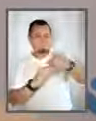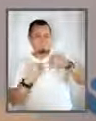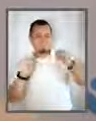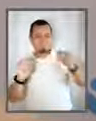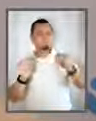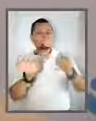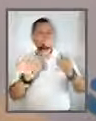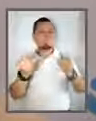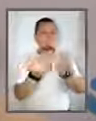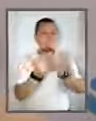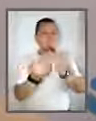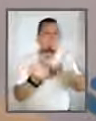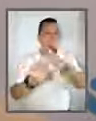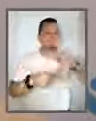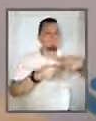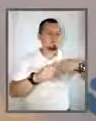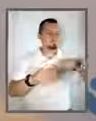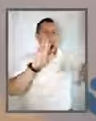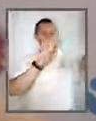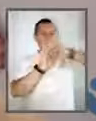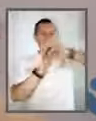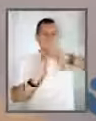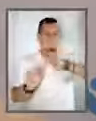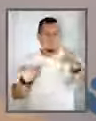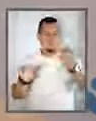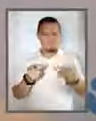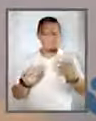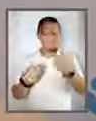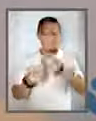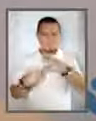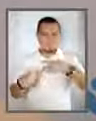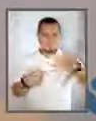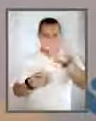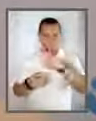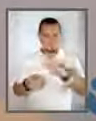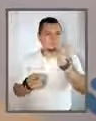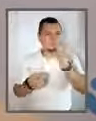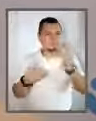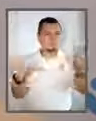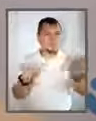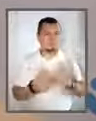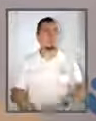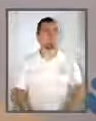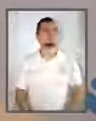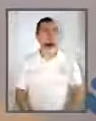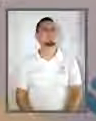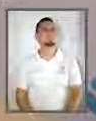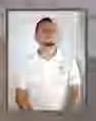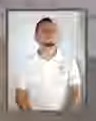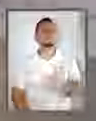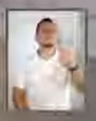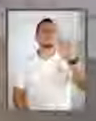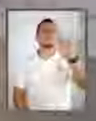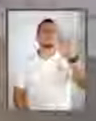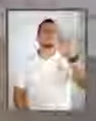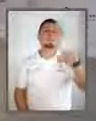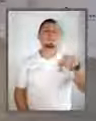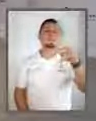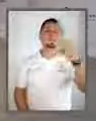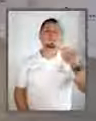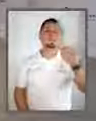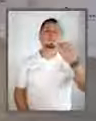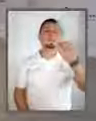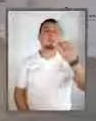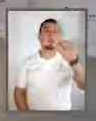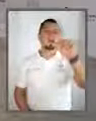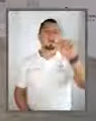una amplia cantidad de momentos en los cuales es importante ir conociendo todas las fases. Carmen Agi, de Letra Fría, en